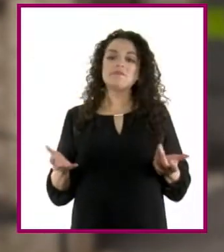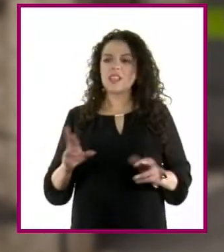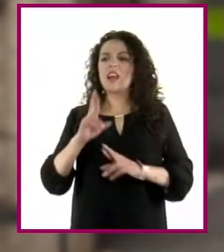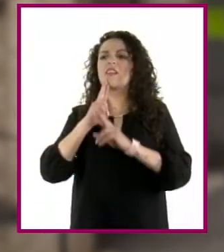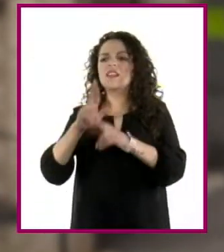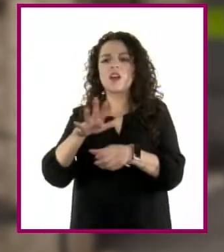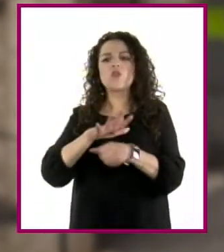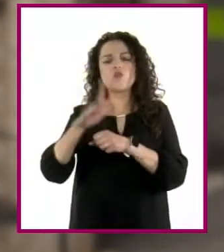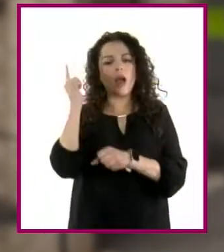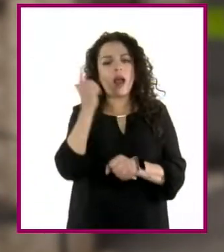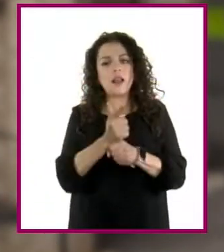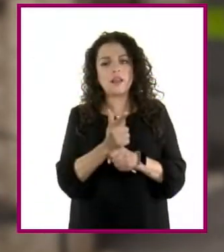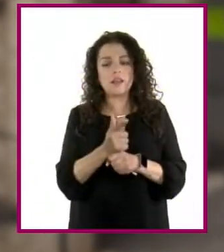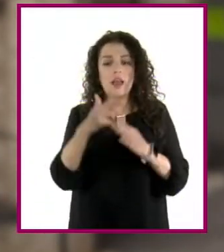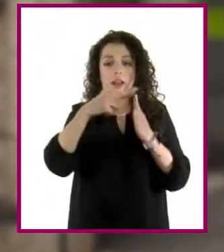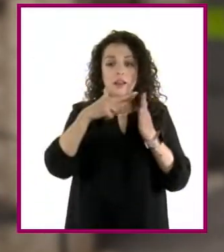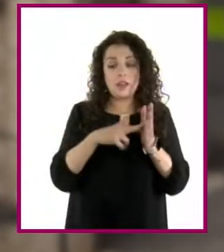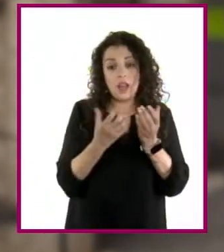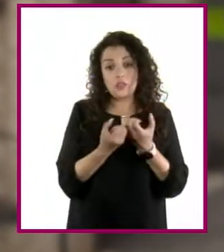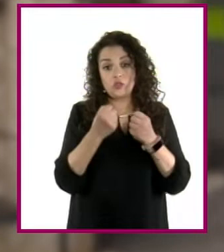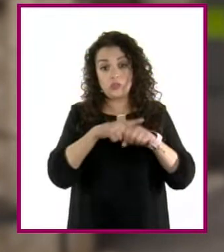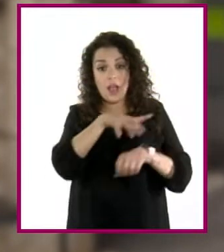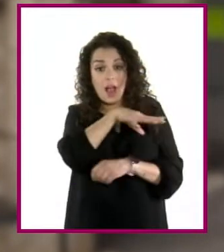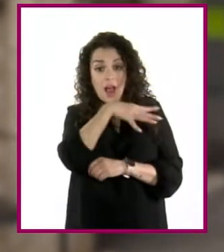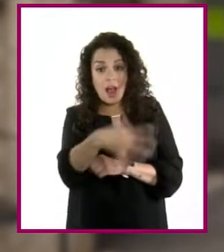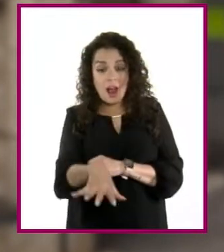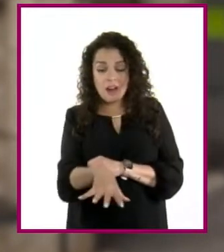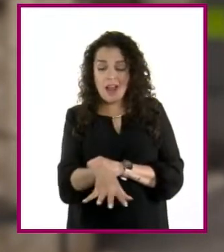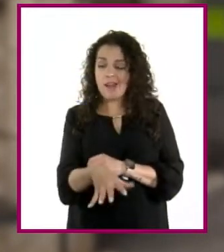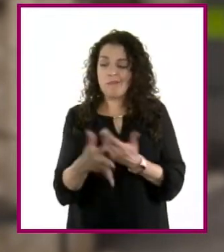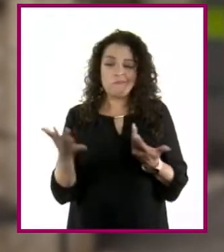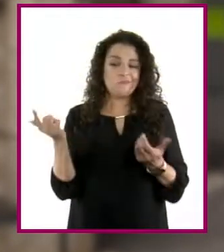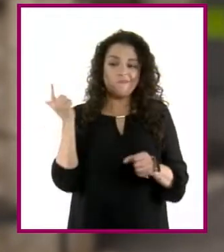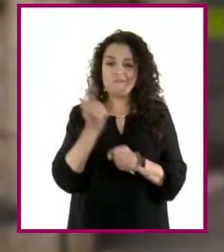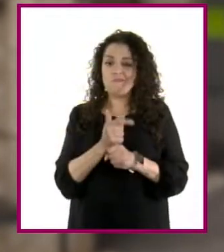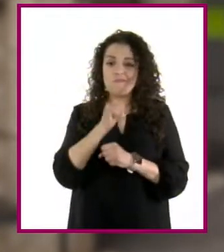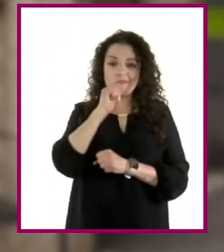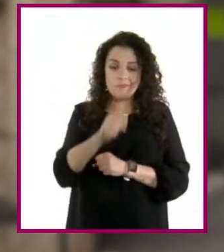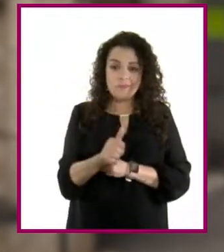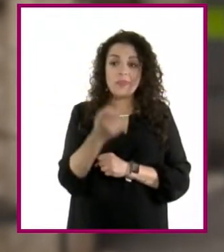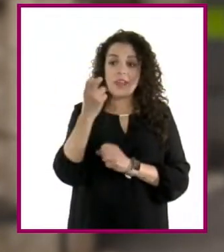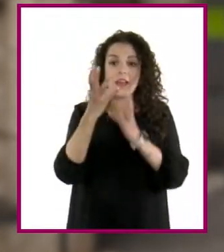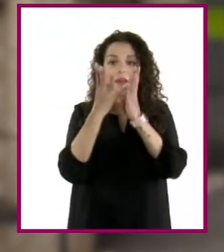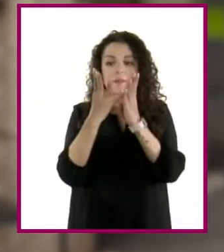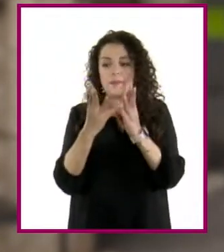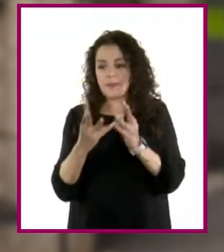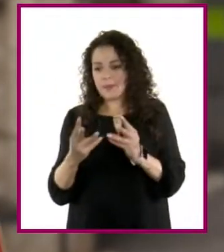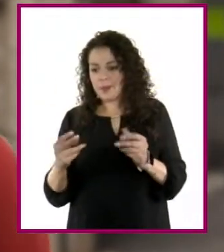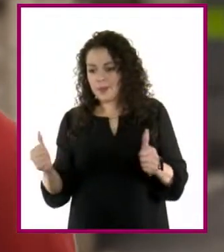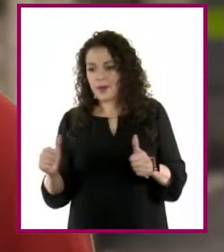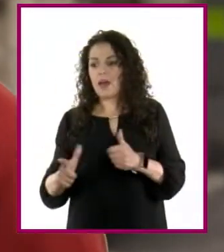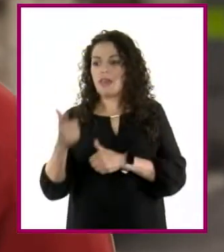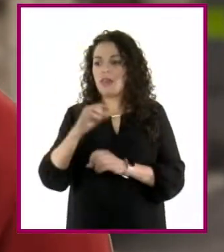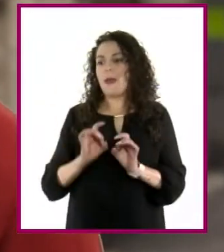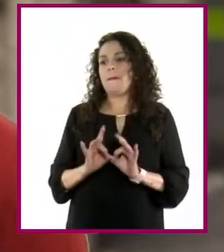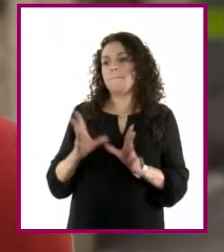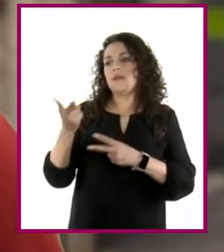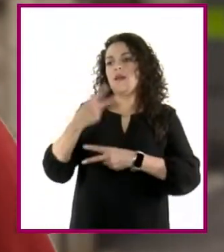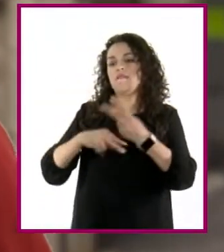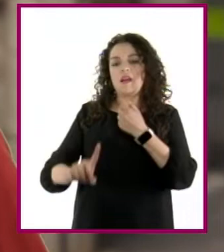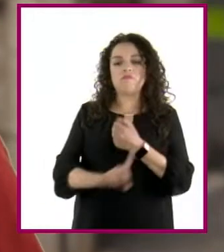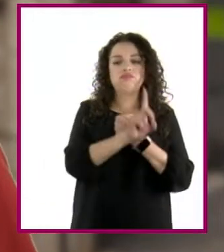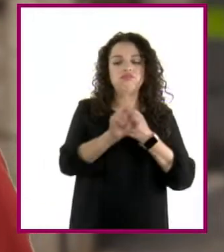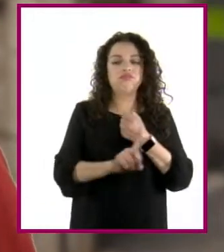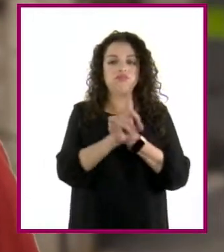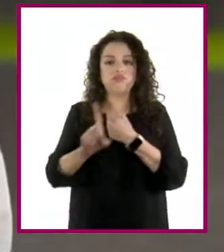se observan las reglas sociales generales. El orden colectivo se disuelve y entonces vienen un montón de problemas, como los aumentos